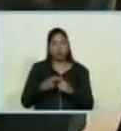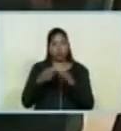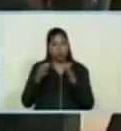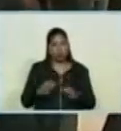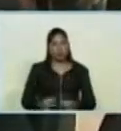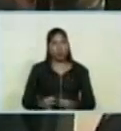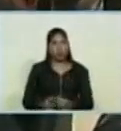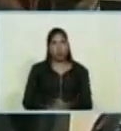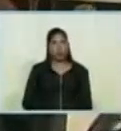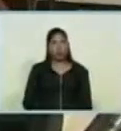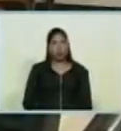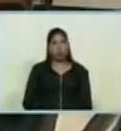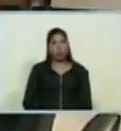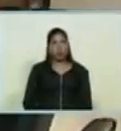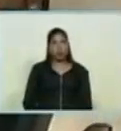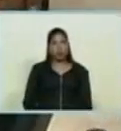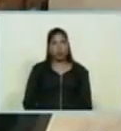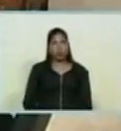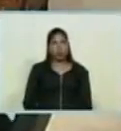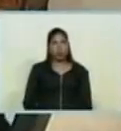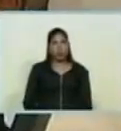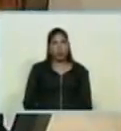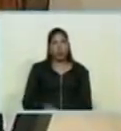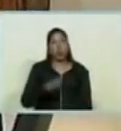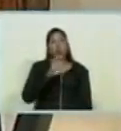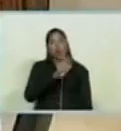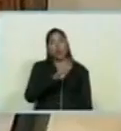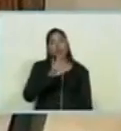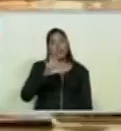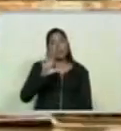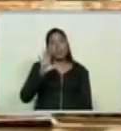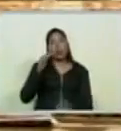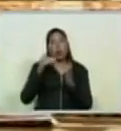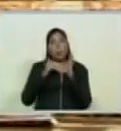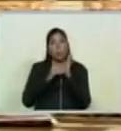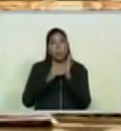solicitando, atención, toma nota, Venezuela,